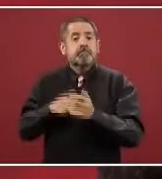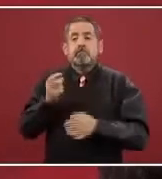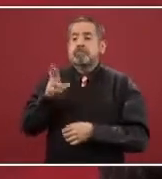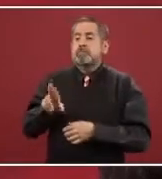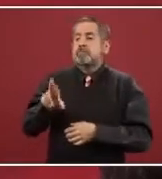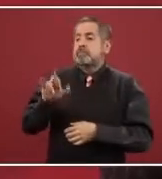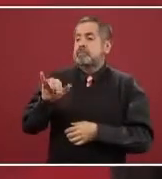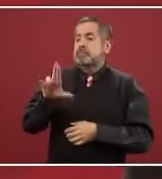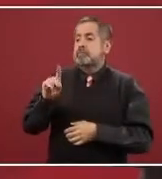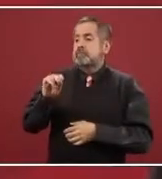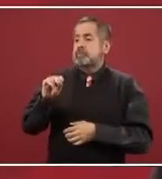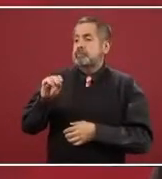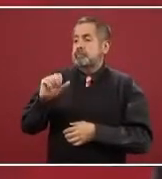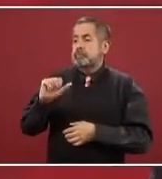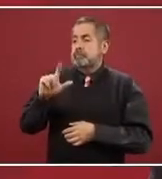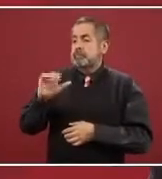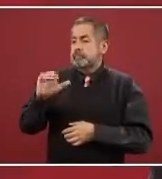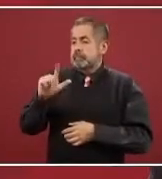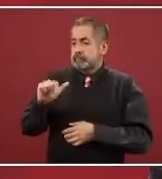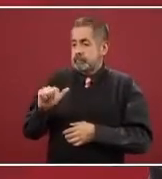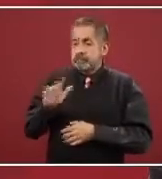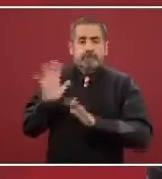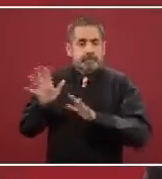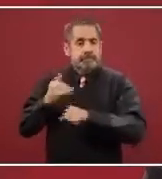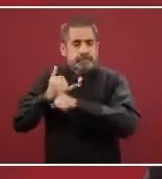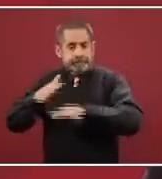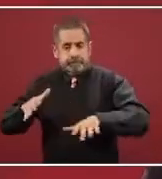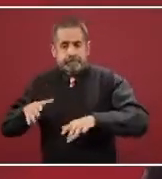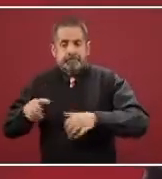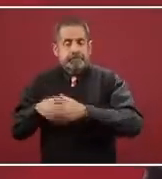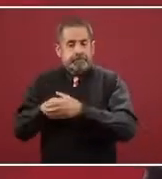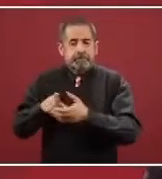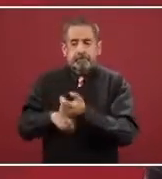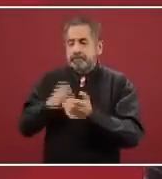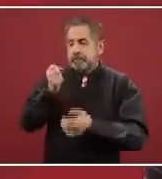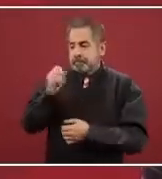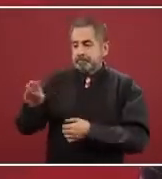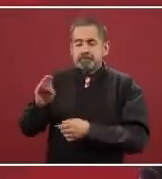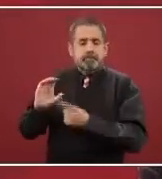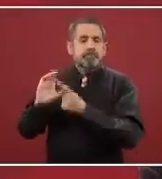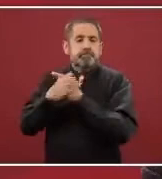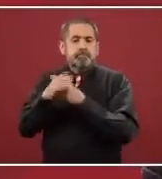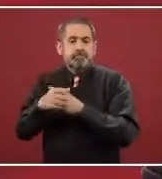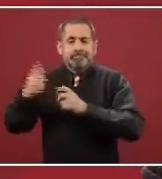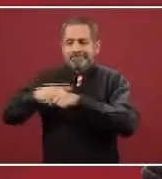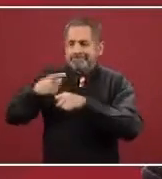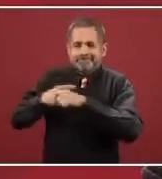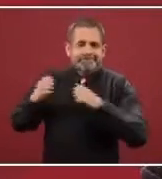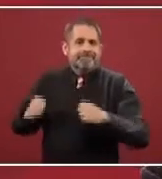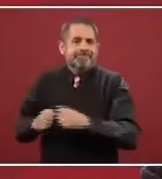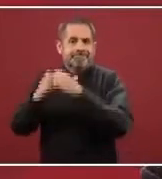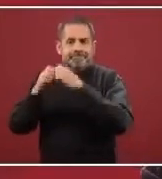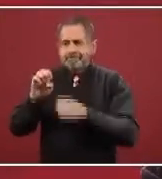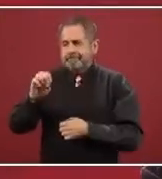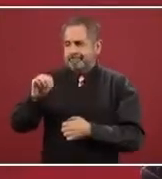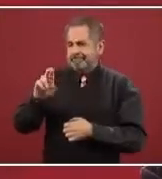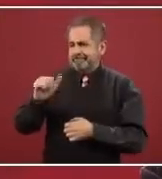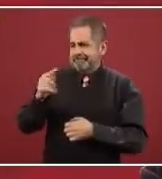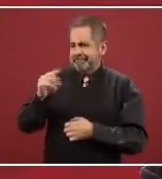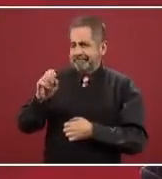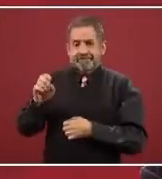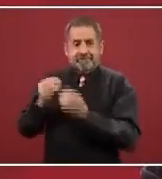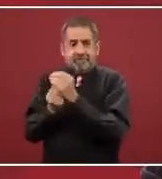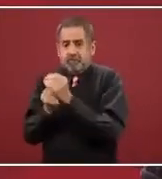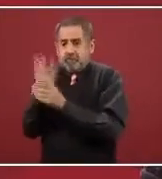Cortés Alcalá lo informó en la reunión que tuvimos del Subcomité Técnico de Enfermedades Emergentes, que es donde se dan los informes de